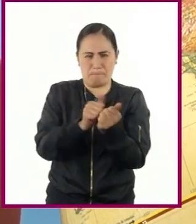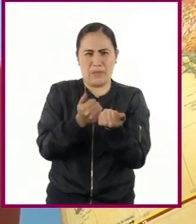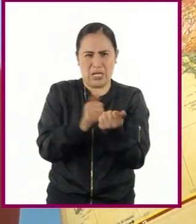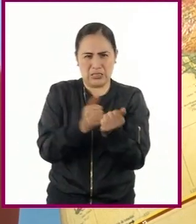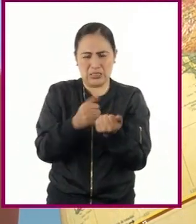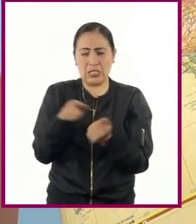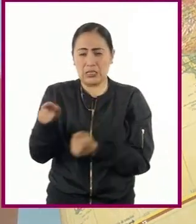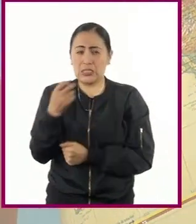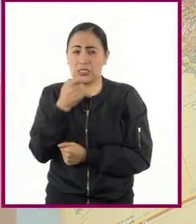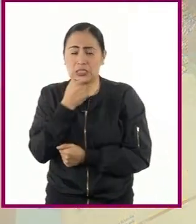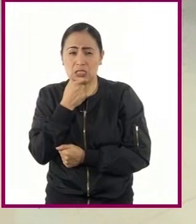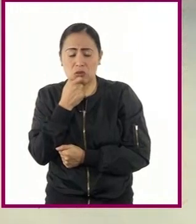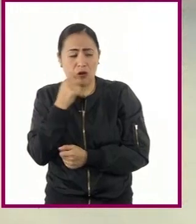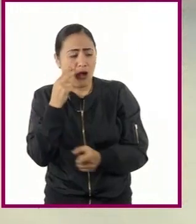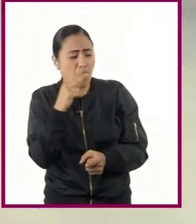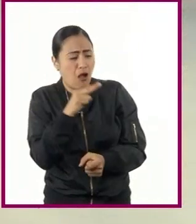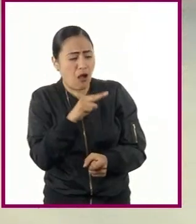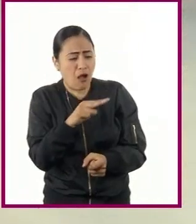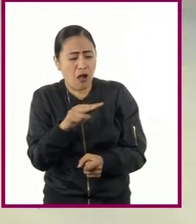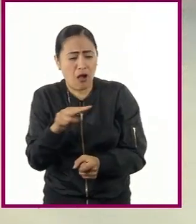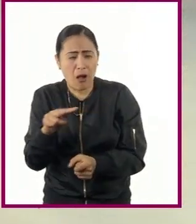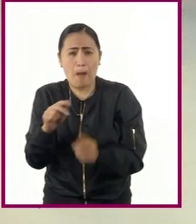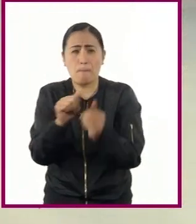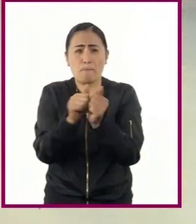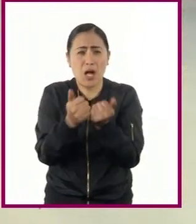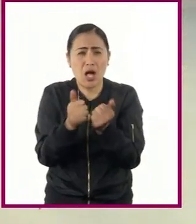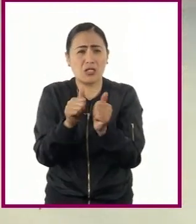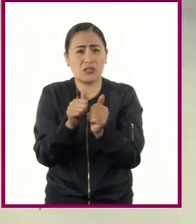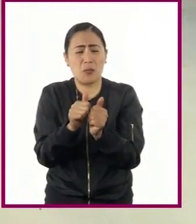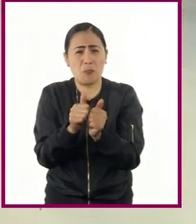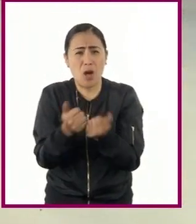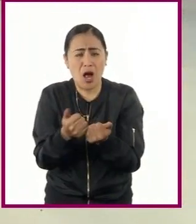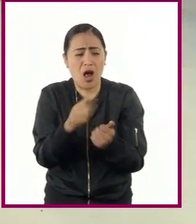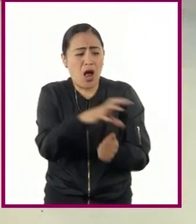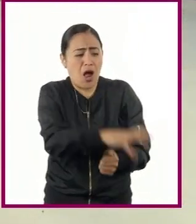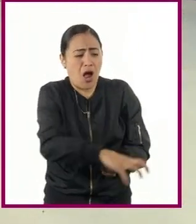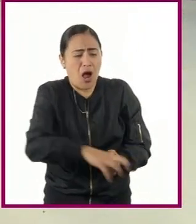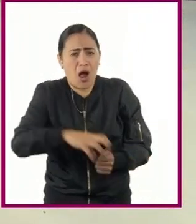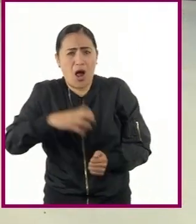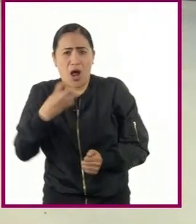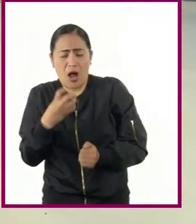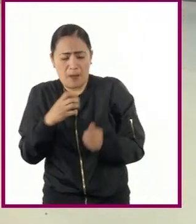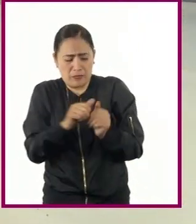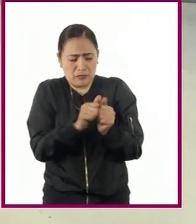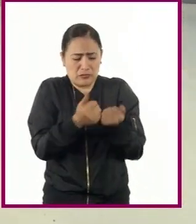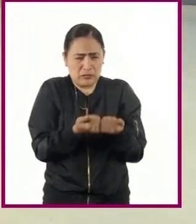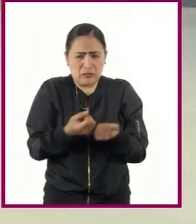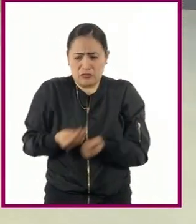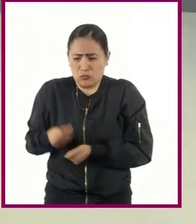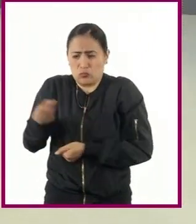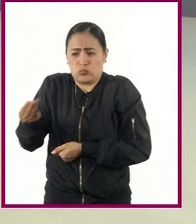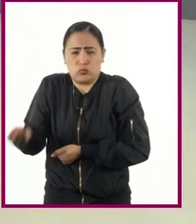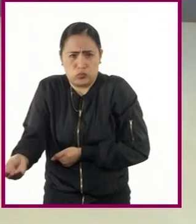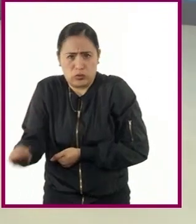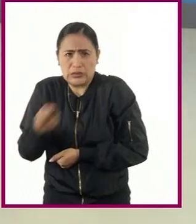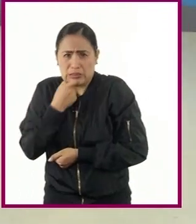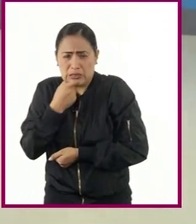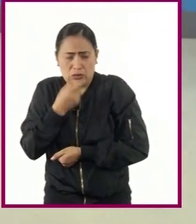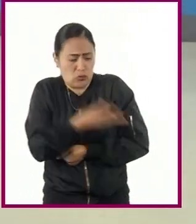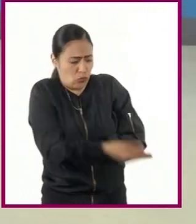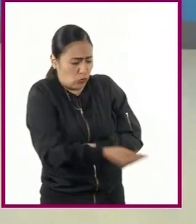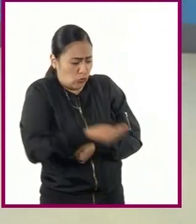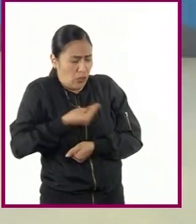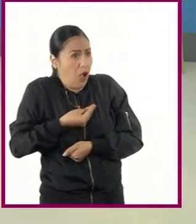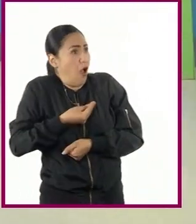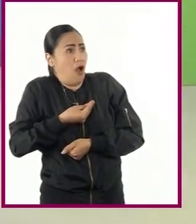la mirada de aquel carro. El pan, el pan. Cogí una hogaza, la partí y le di un trozo. Lo cogió, no se